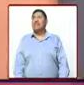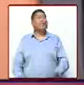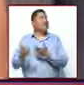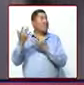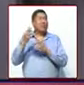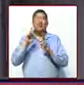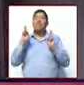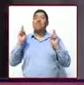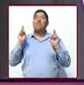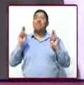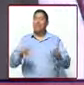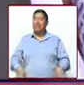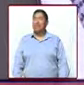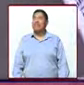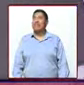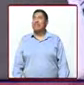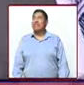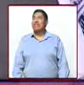tengamos suerte.